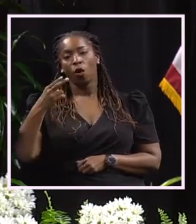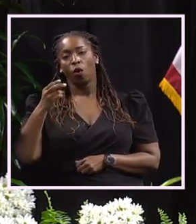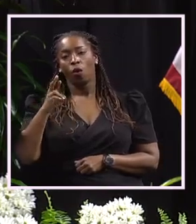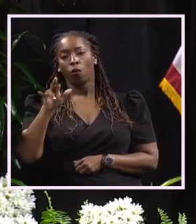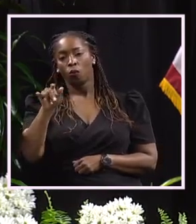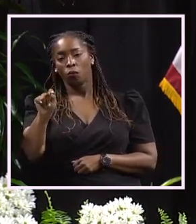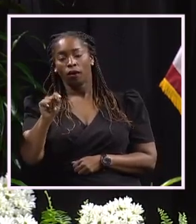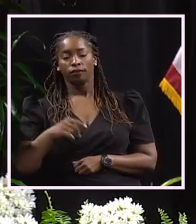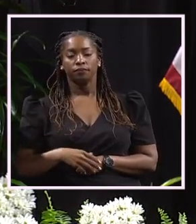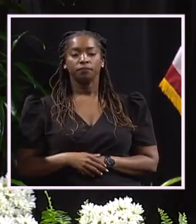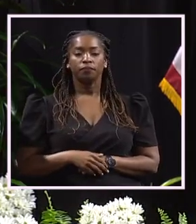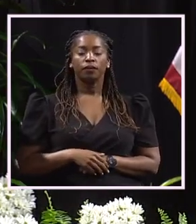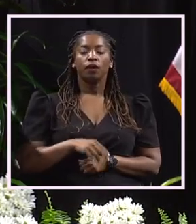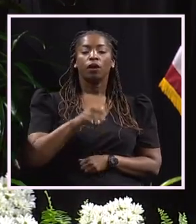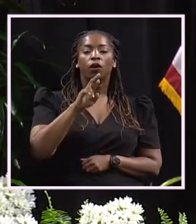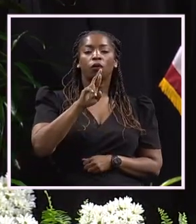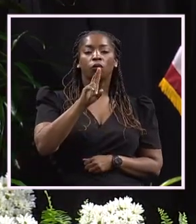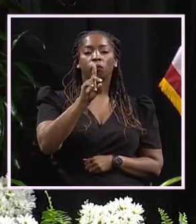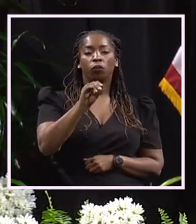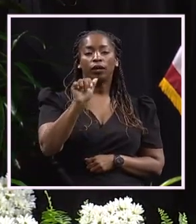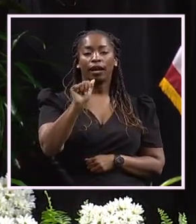Rudy Adrian Peña,